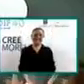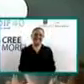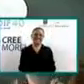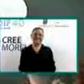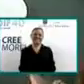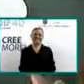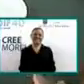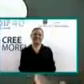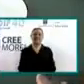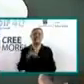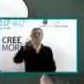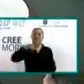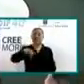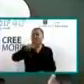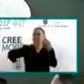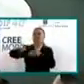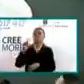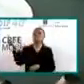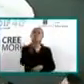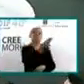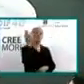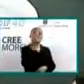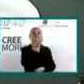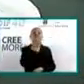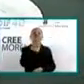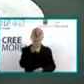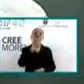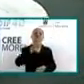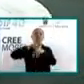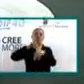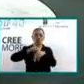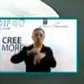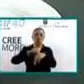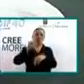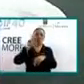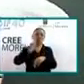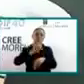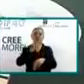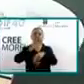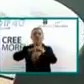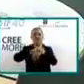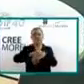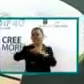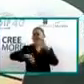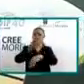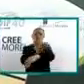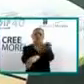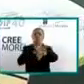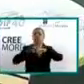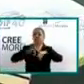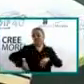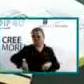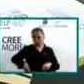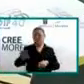Y aquí están todos ustedes, doctor, a todos ustedes, amigas, amigos, compañeros de gabinete, todos los beneficiarios, a